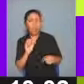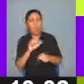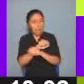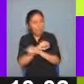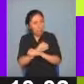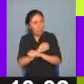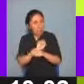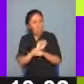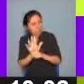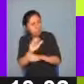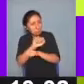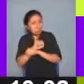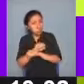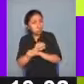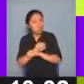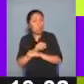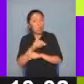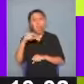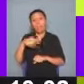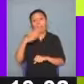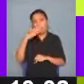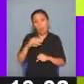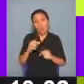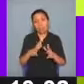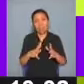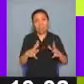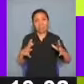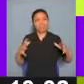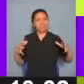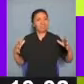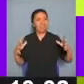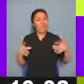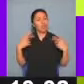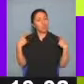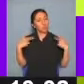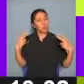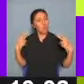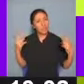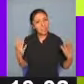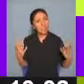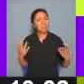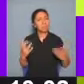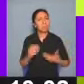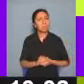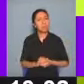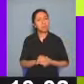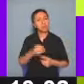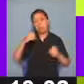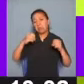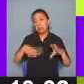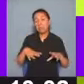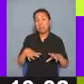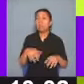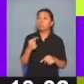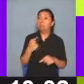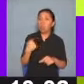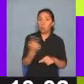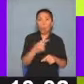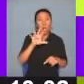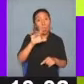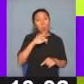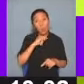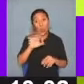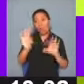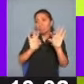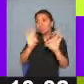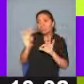todas las medidas este la ciudad empezó a crecer bastante en cuanto a turismo y a ser empezamos a ser elegidos por distintos turistas